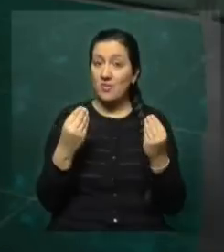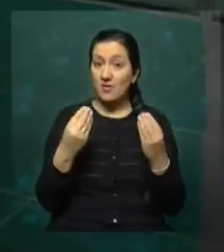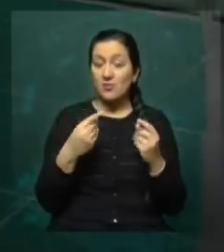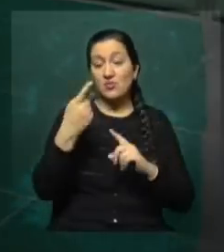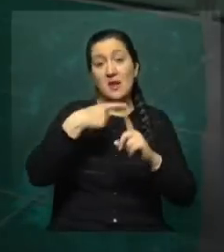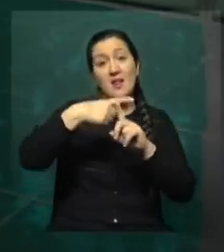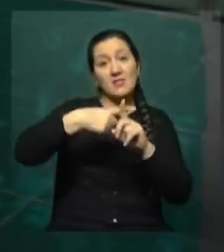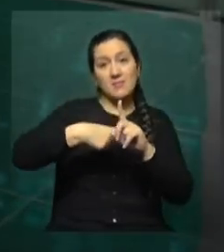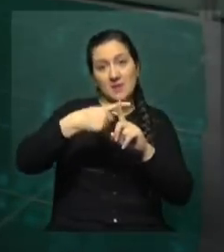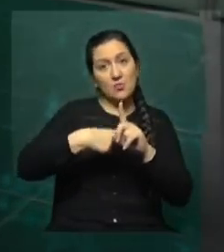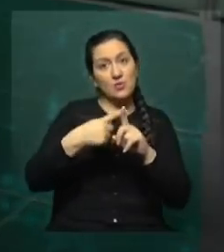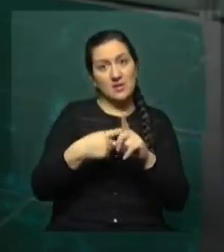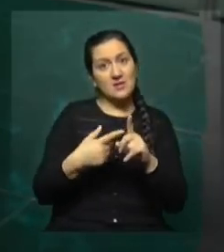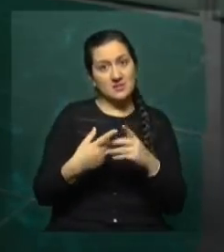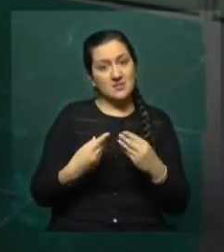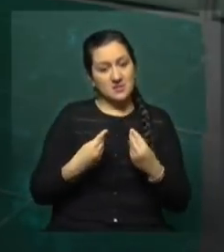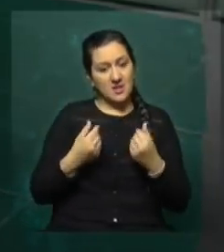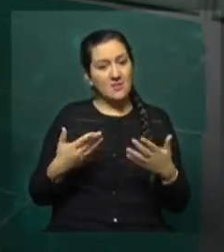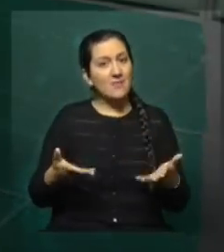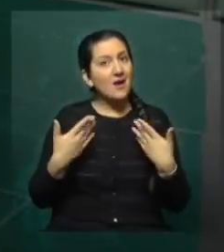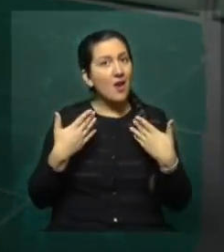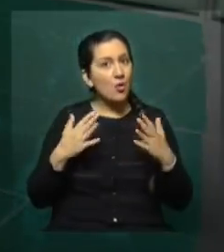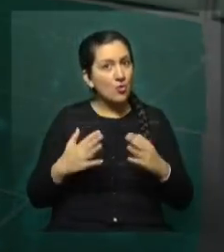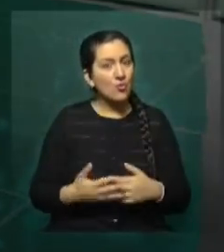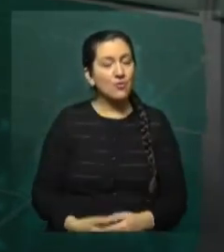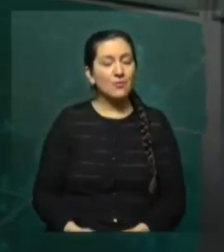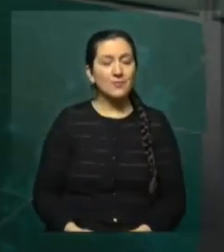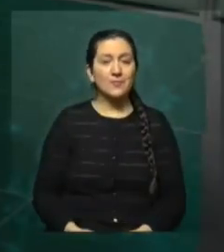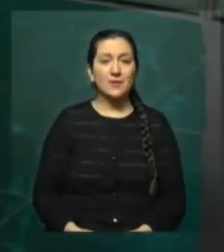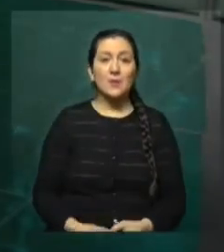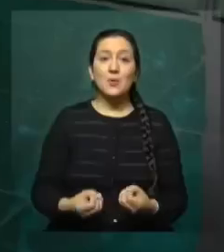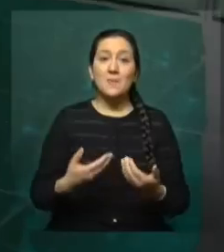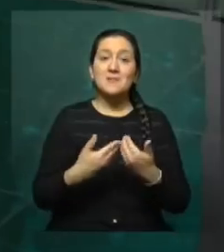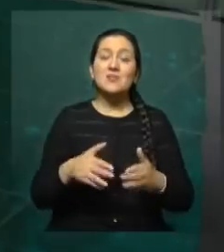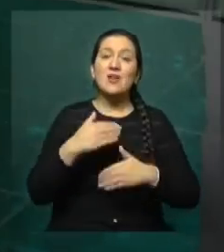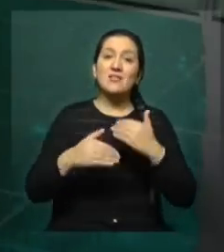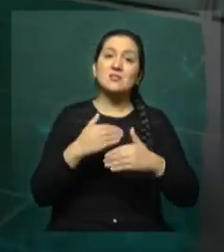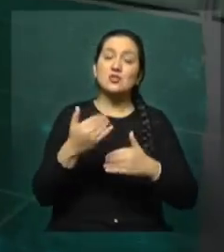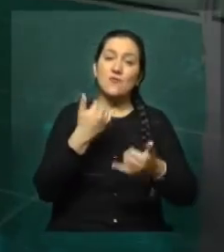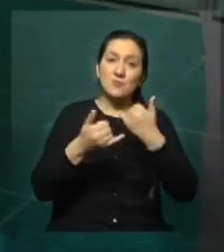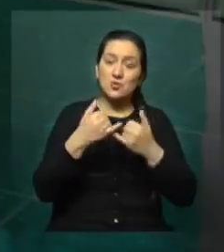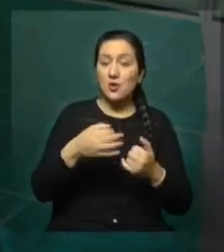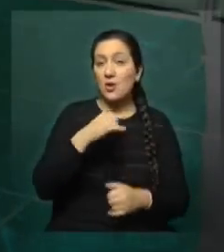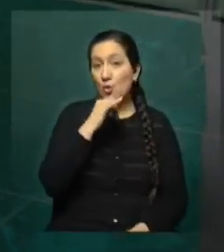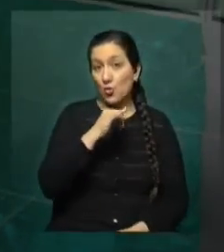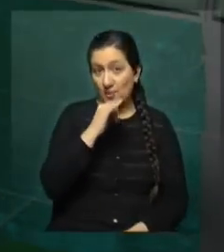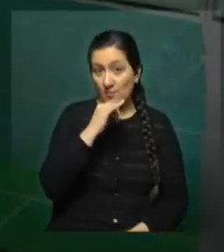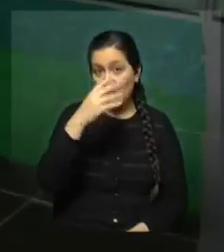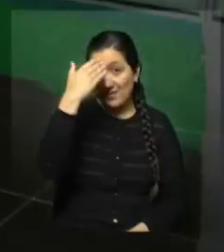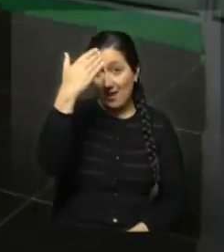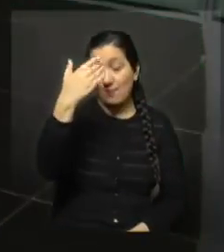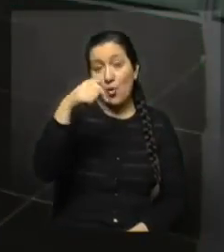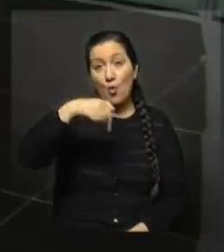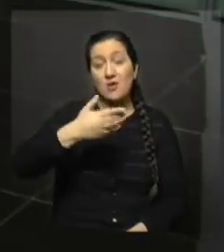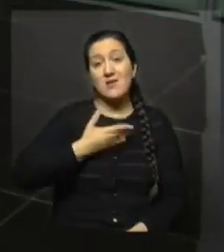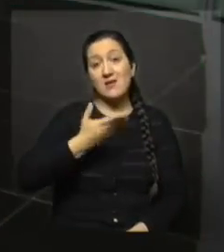que la temperatura se sienta un poquito más más arriba de lo que está a esta hora bien y comenzando el desarrollo informativo les decimos que el frente amplio va a reclamar hoy a la justicia